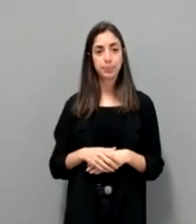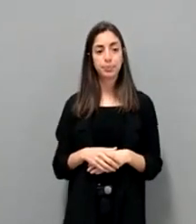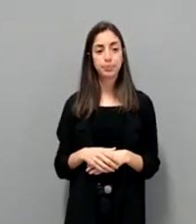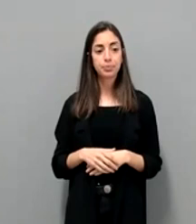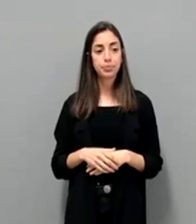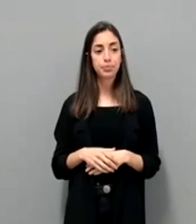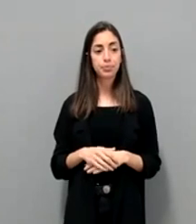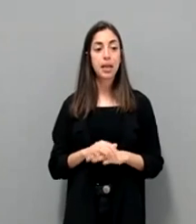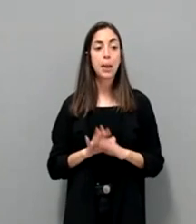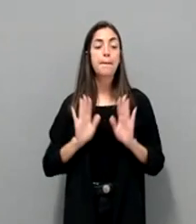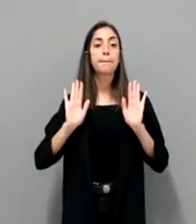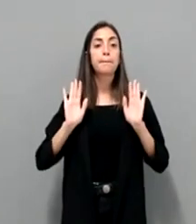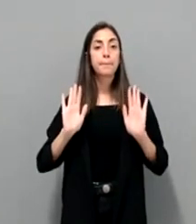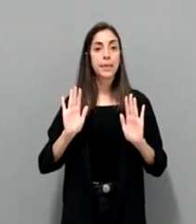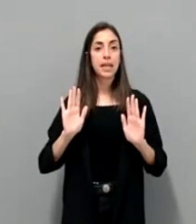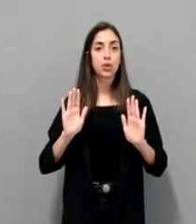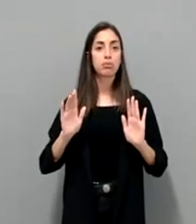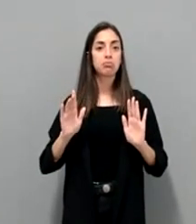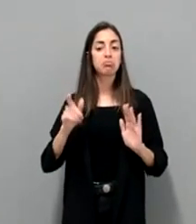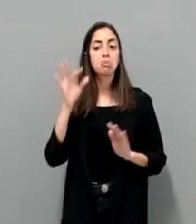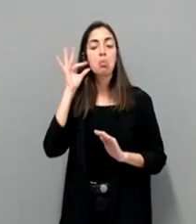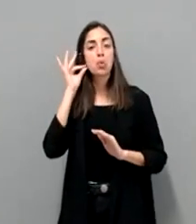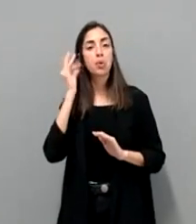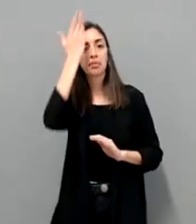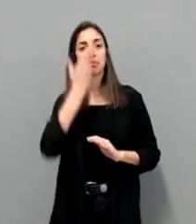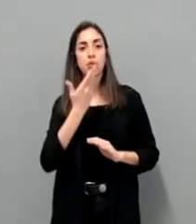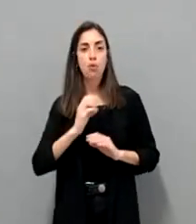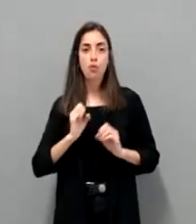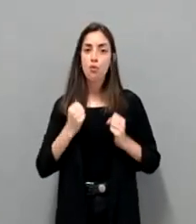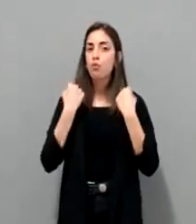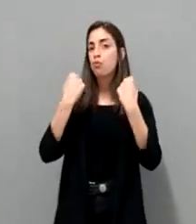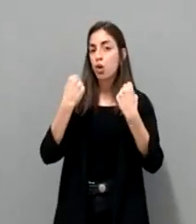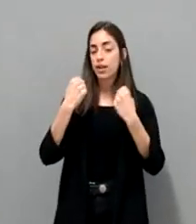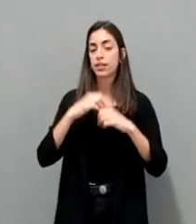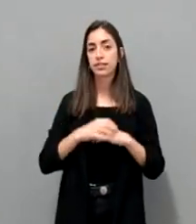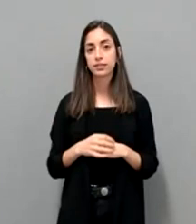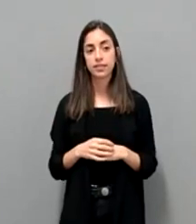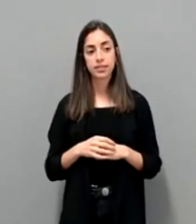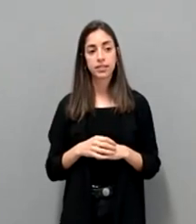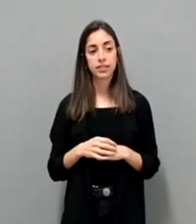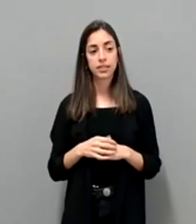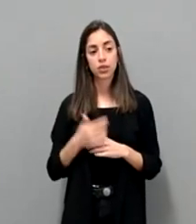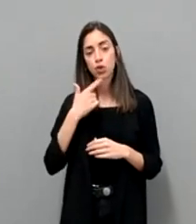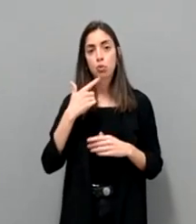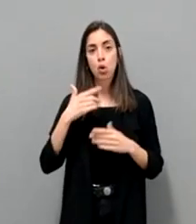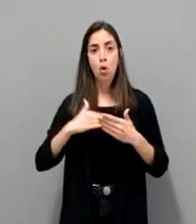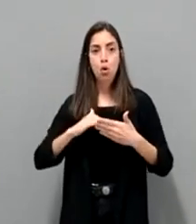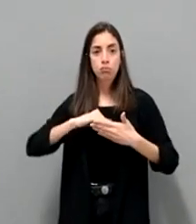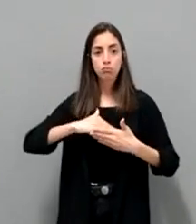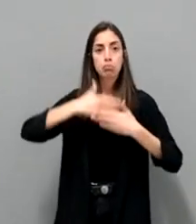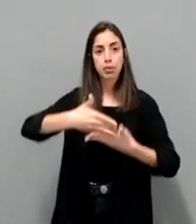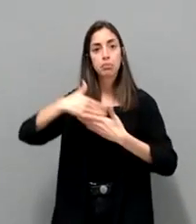Pero potentes las mujeres con parálisis cerebral y saltando muros todas ellas.